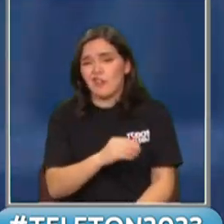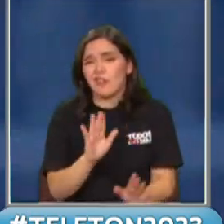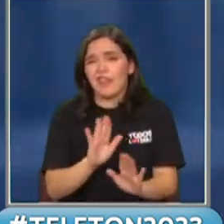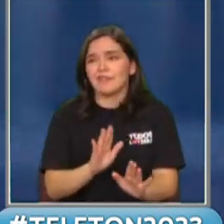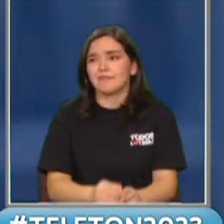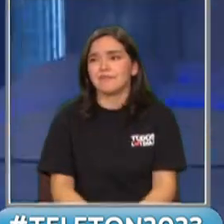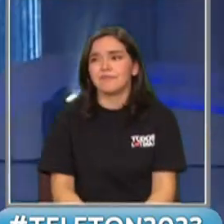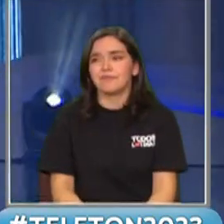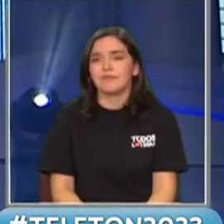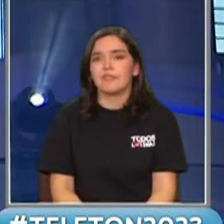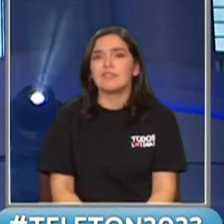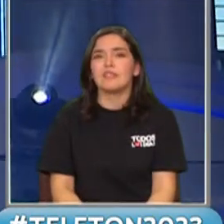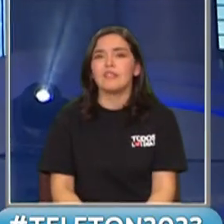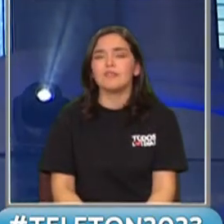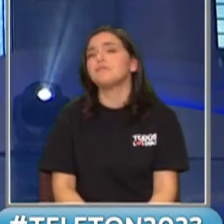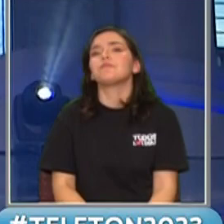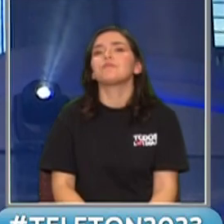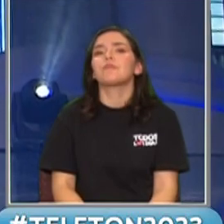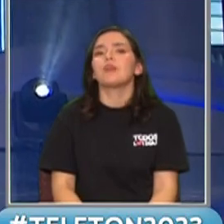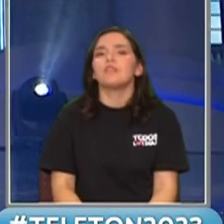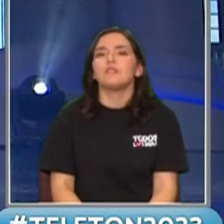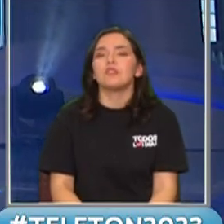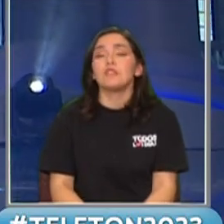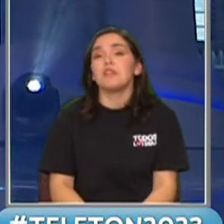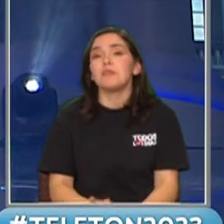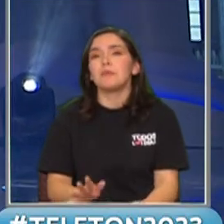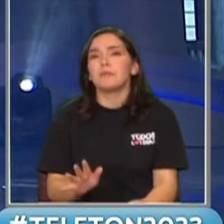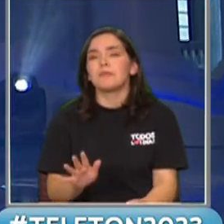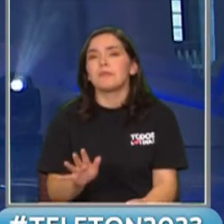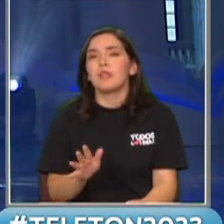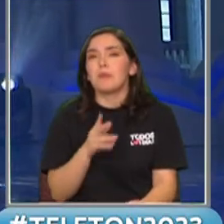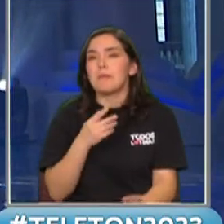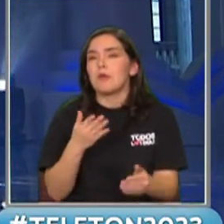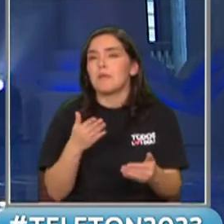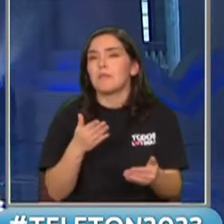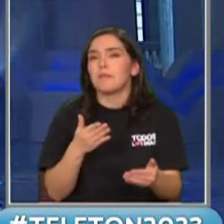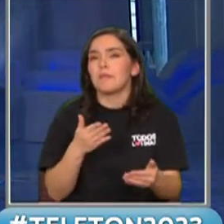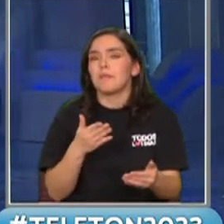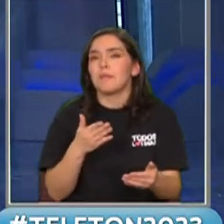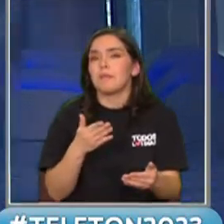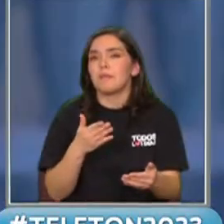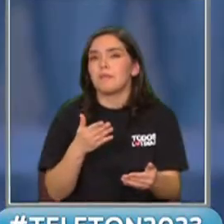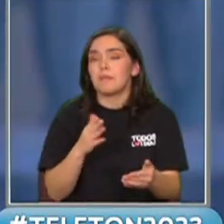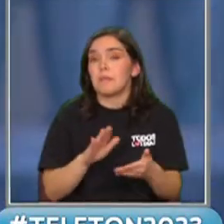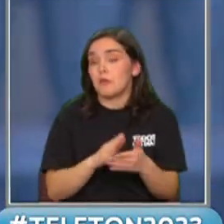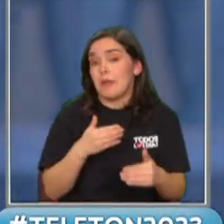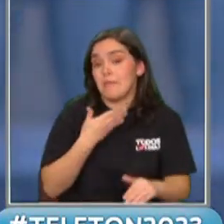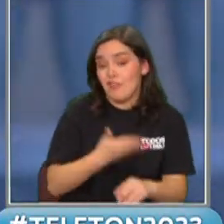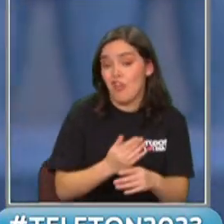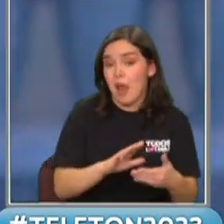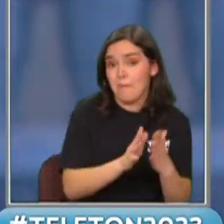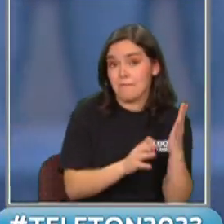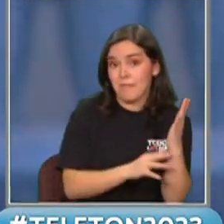Yo vengo una familia super tradicional Imagínate que mi esposo le pidió la mano a mi papá mi papá se la